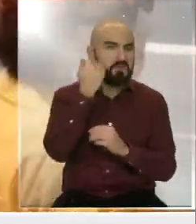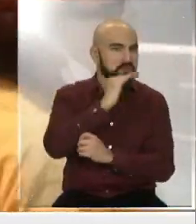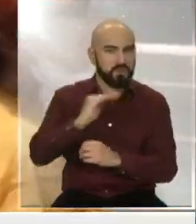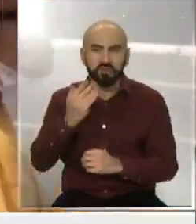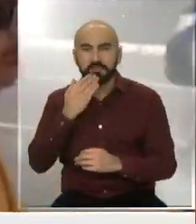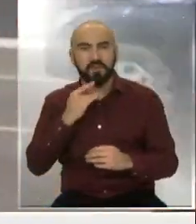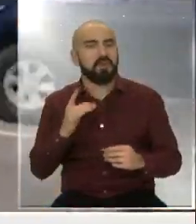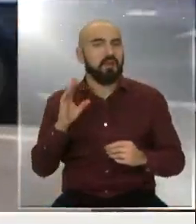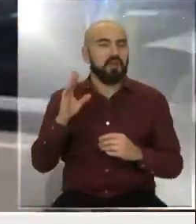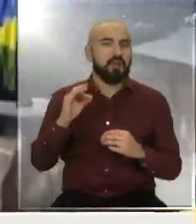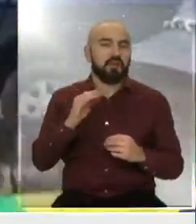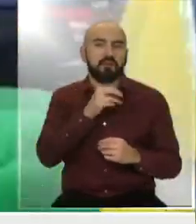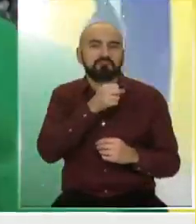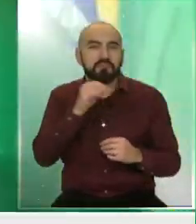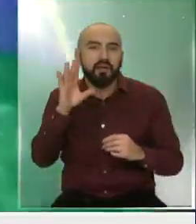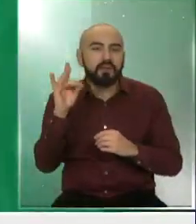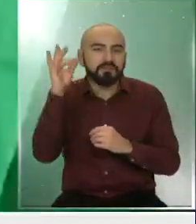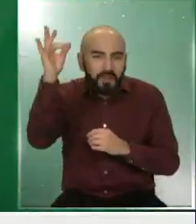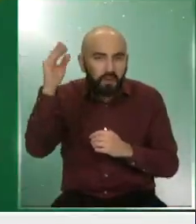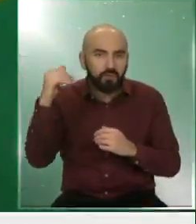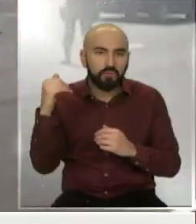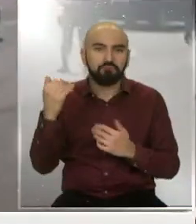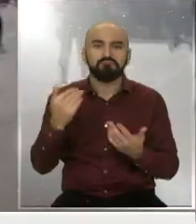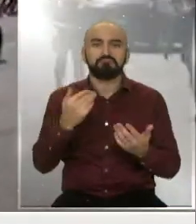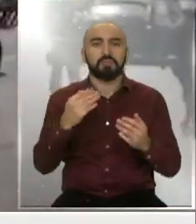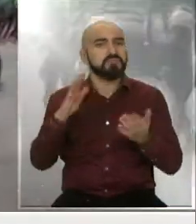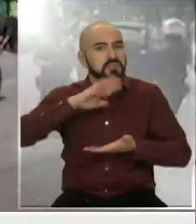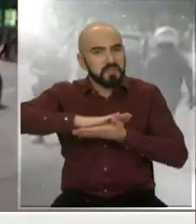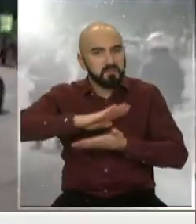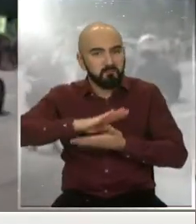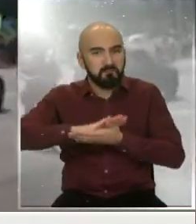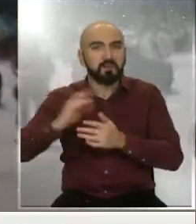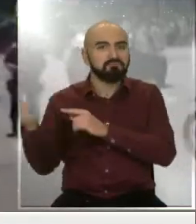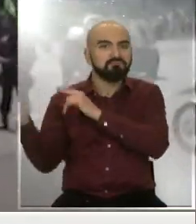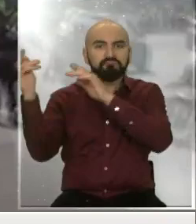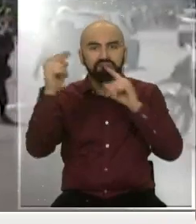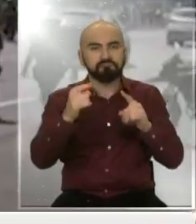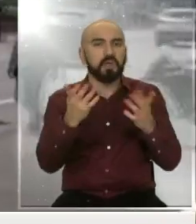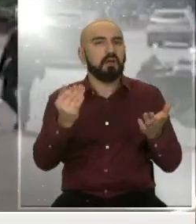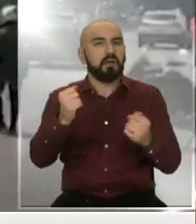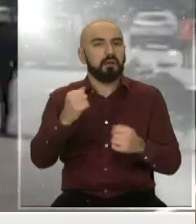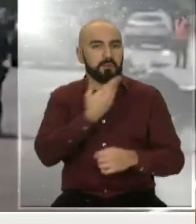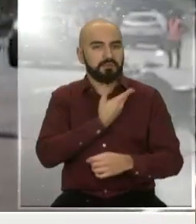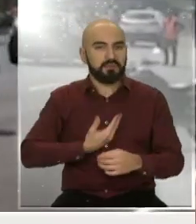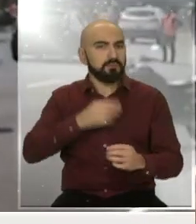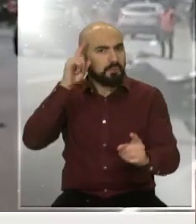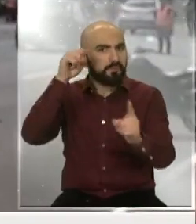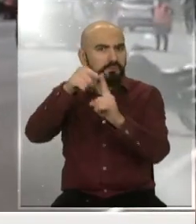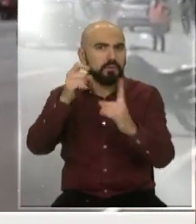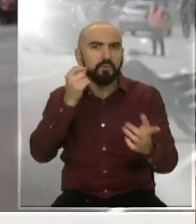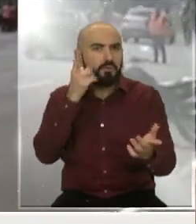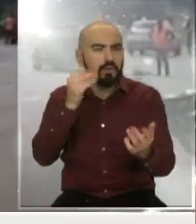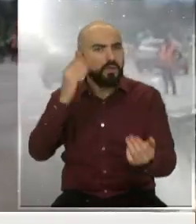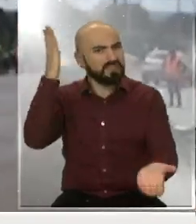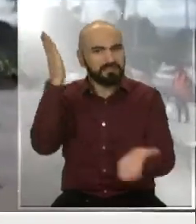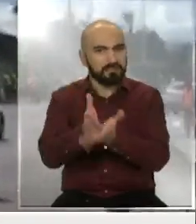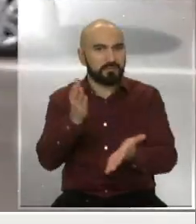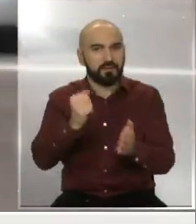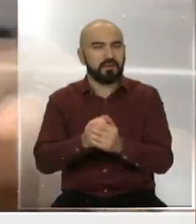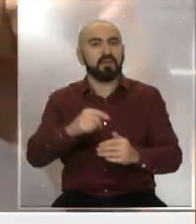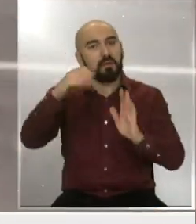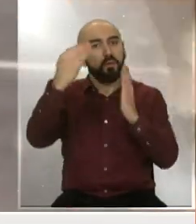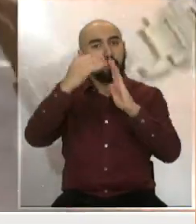ancianos, celebraron la llegada del mandatario, con el que se reunieron con un solo fin: exigir el levantamiento de las